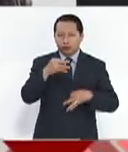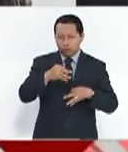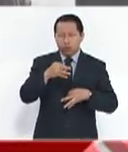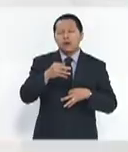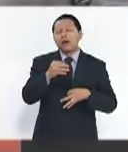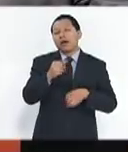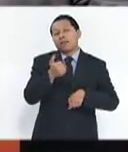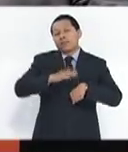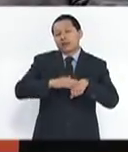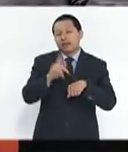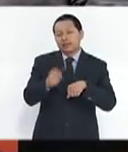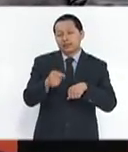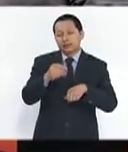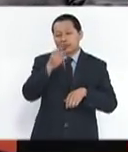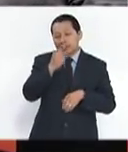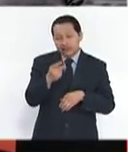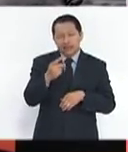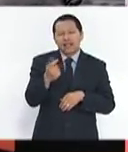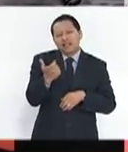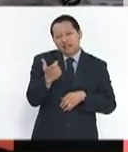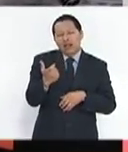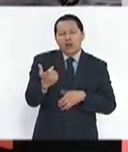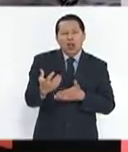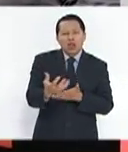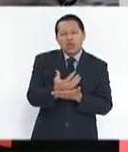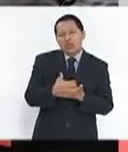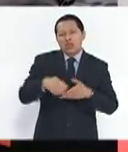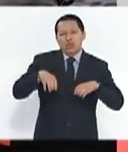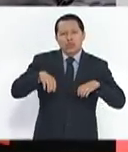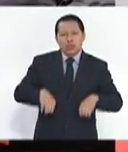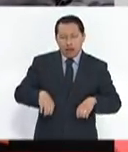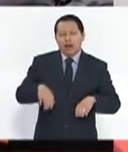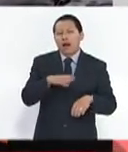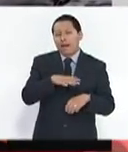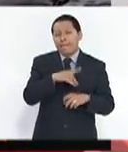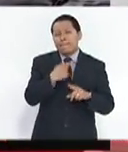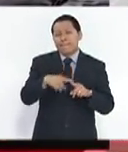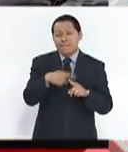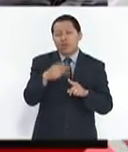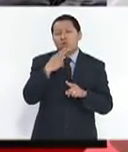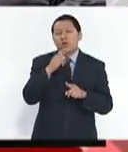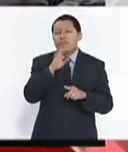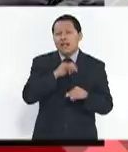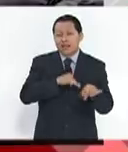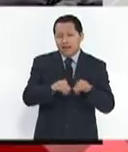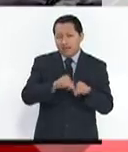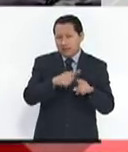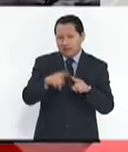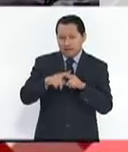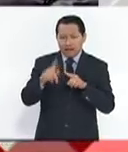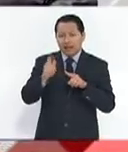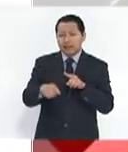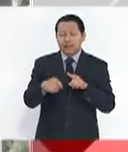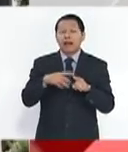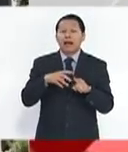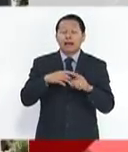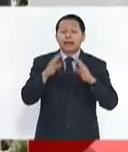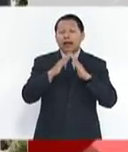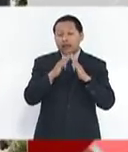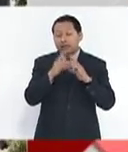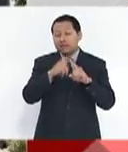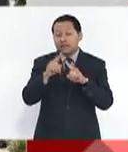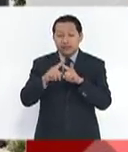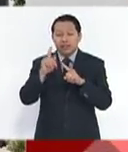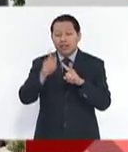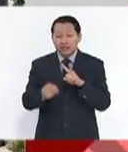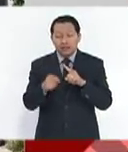Administrativa, acusado de enriquecimiento ilícito, desvío de recursos y uso indebido de funciones. Los bienes asegurados corresponden